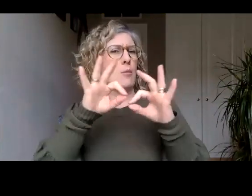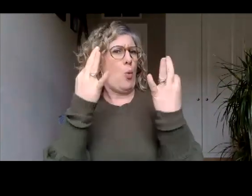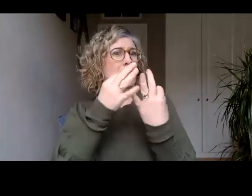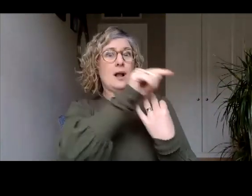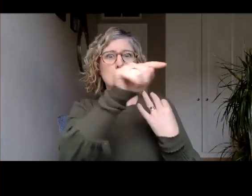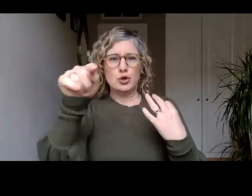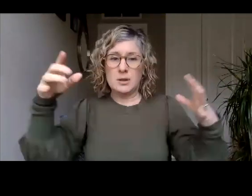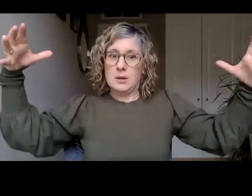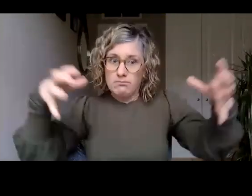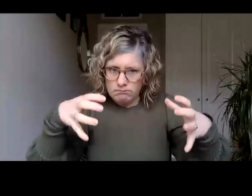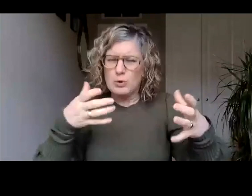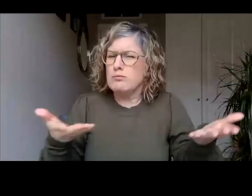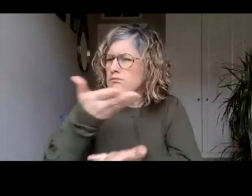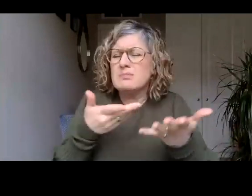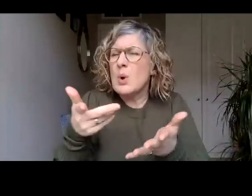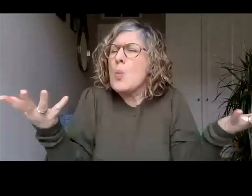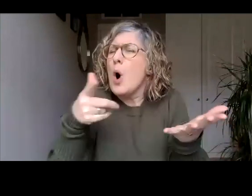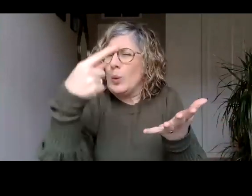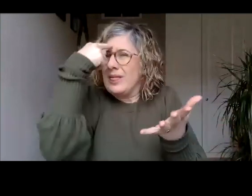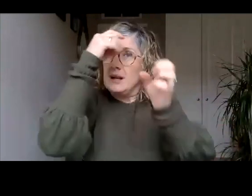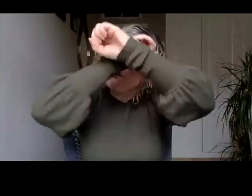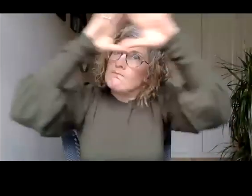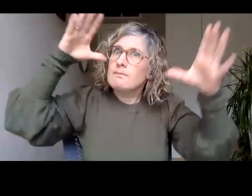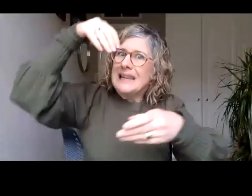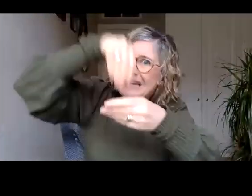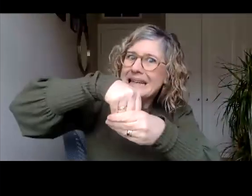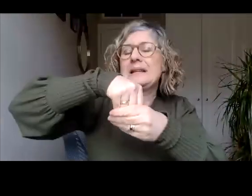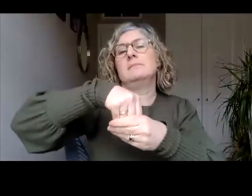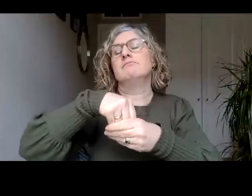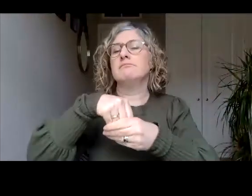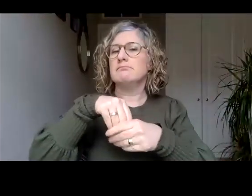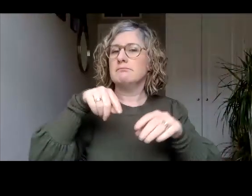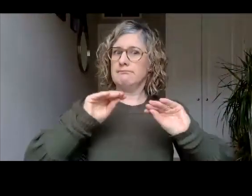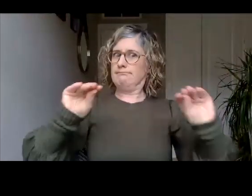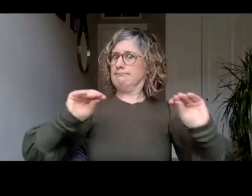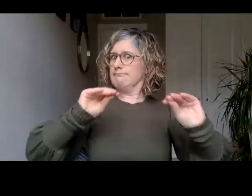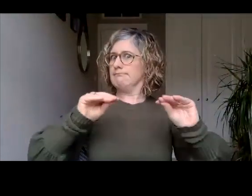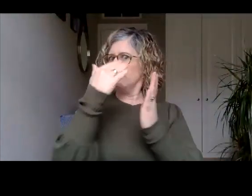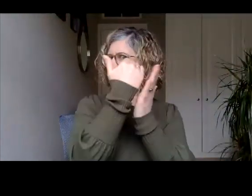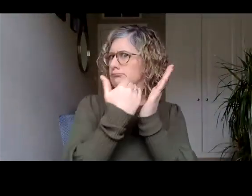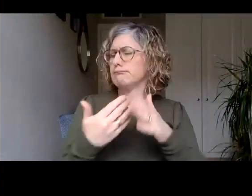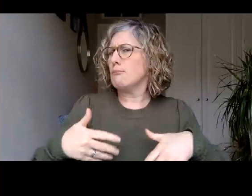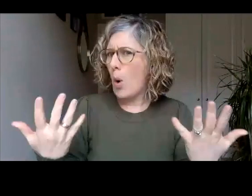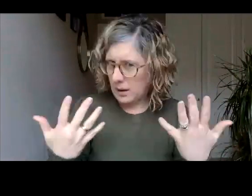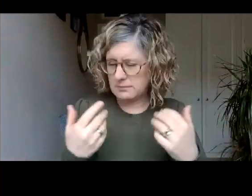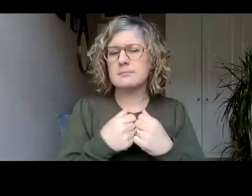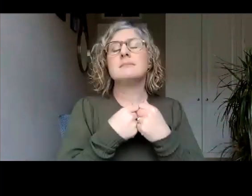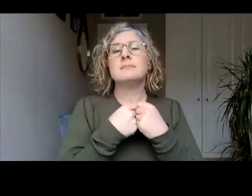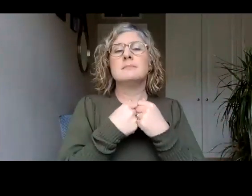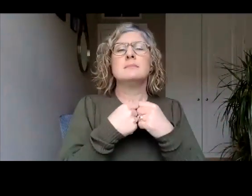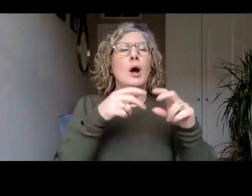participó. Así es que era muy importante que tuviéramos a organizaciones de intérpretes de lengua de